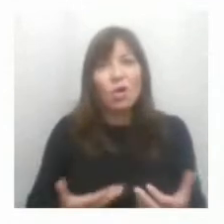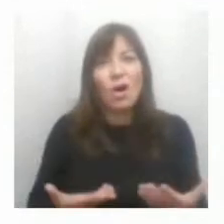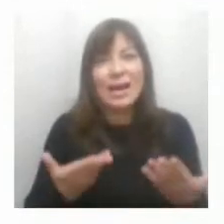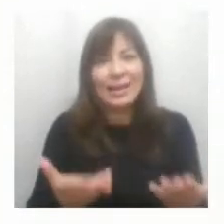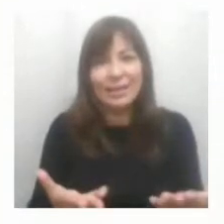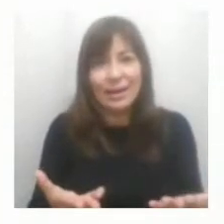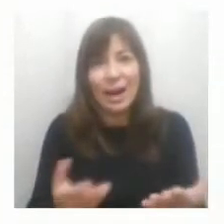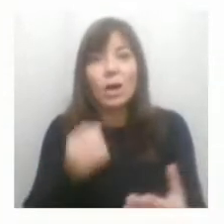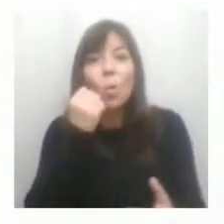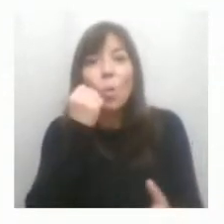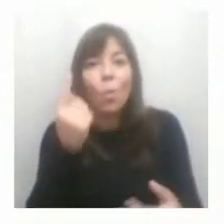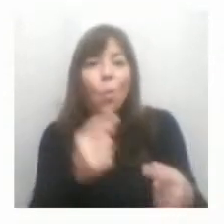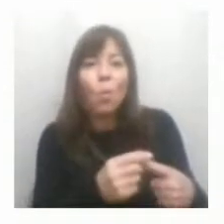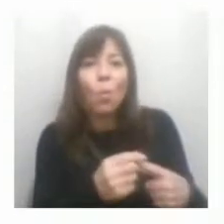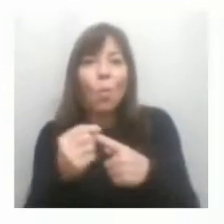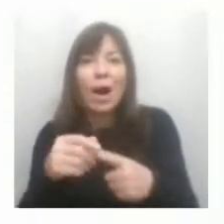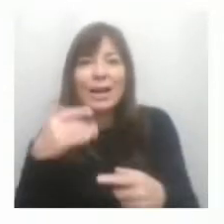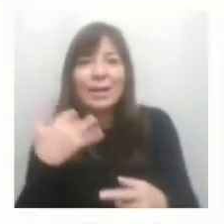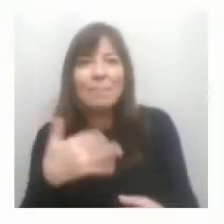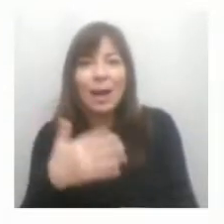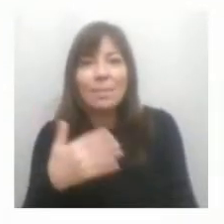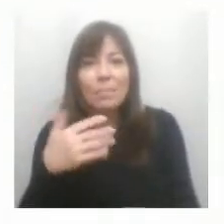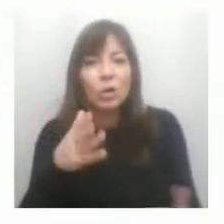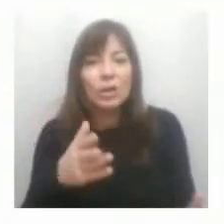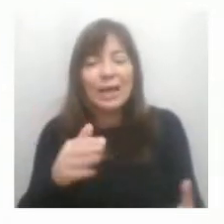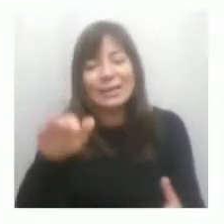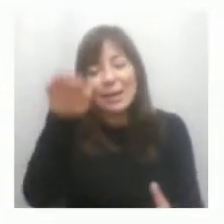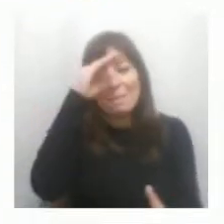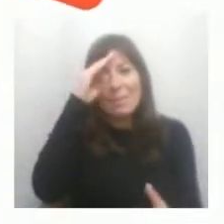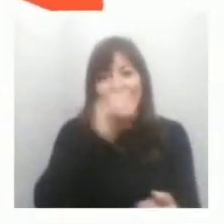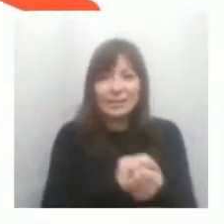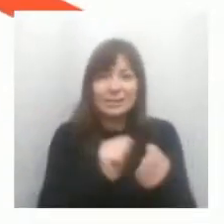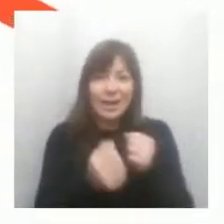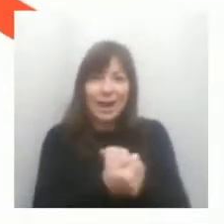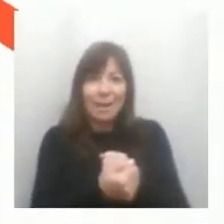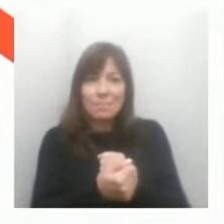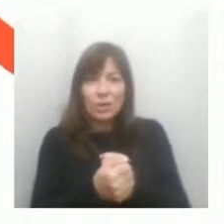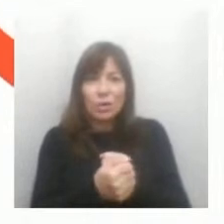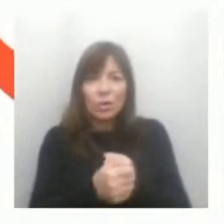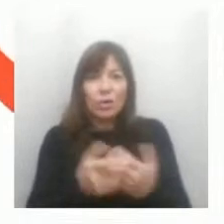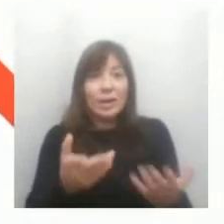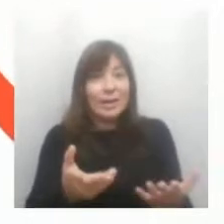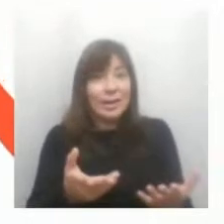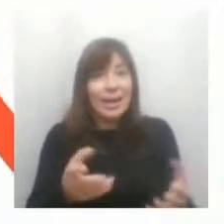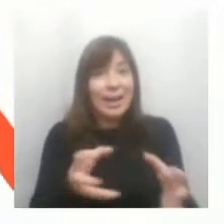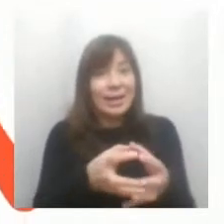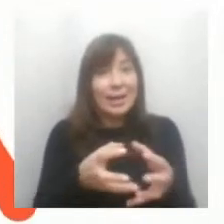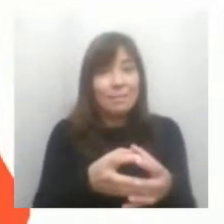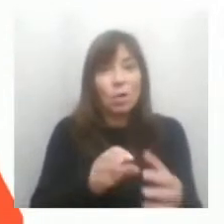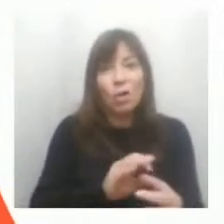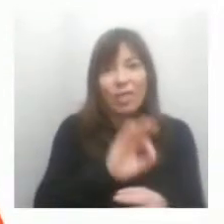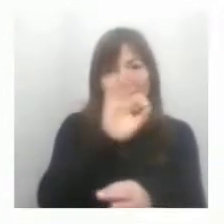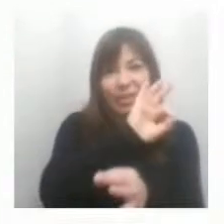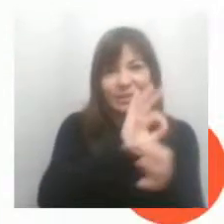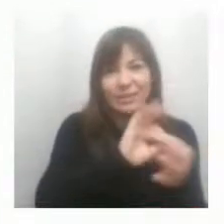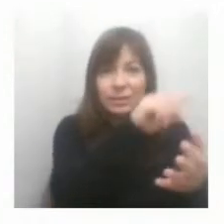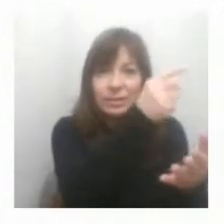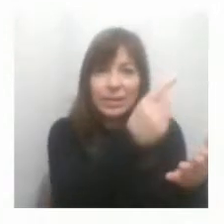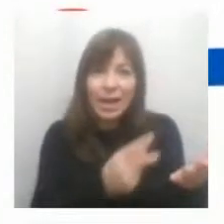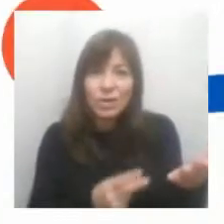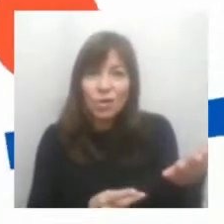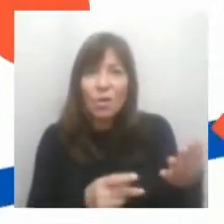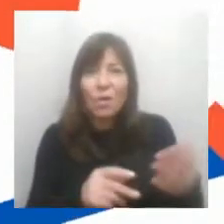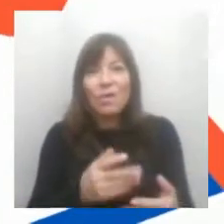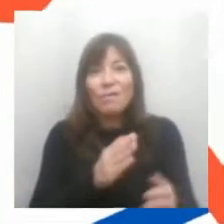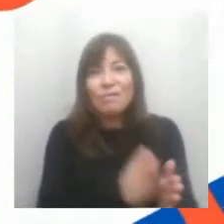ellos se traducirán finalmente en experiencias interactivas. Con esto definido, el equipo de diseño comienza, a mi juicio, la parte más divertida, la